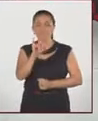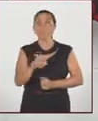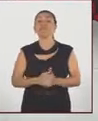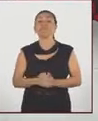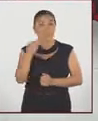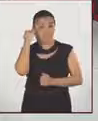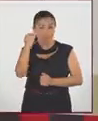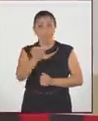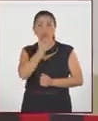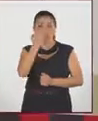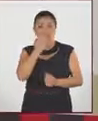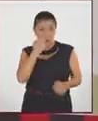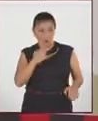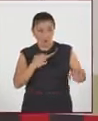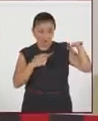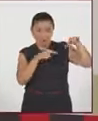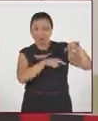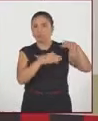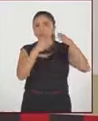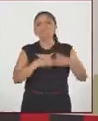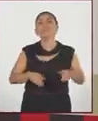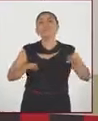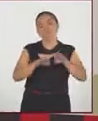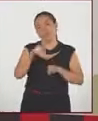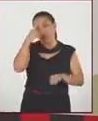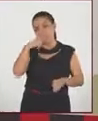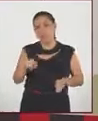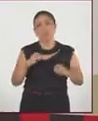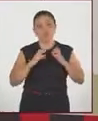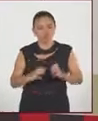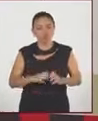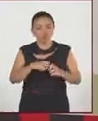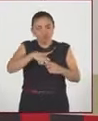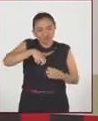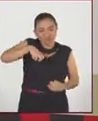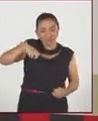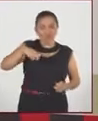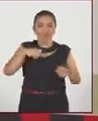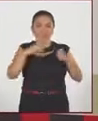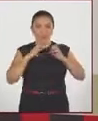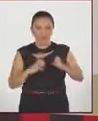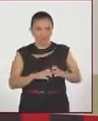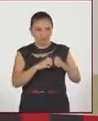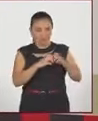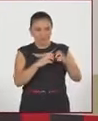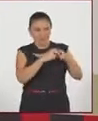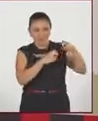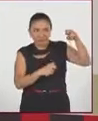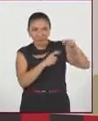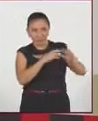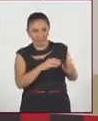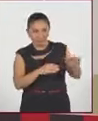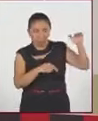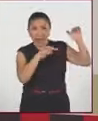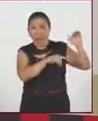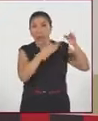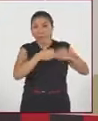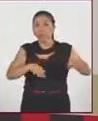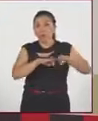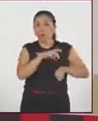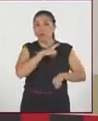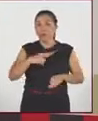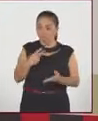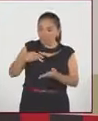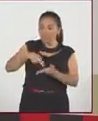etapa escolar es muy importante para el desarrollo musculoesquelético. Entonces es importante tener posturas